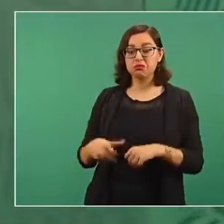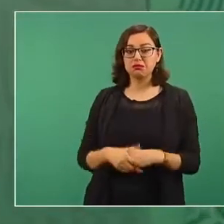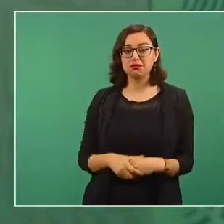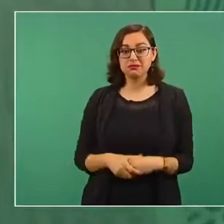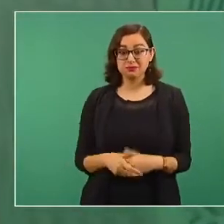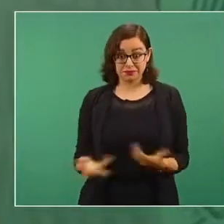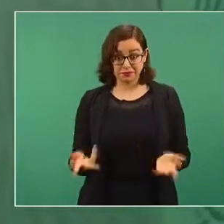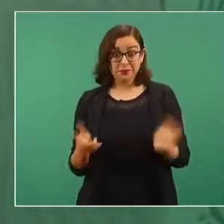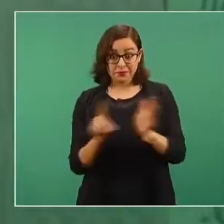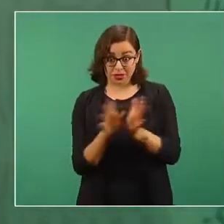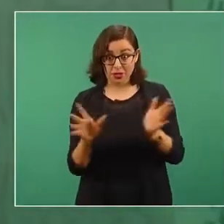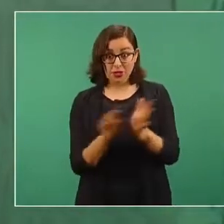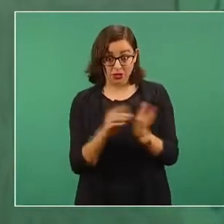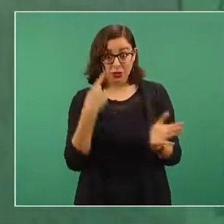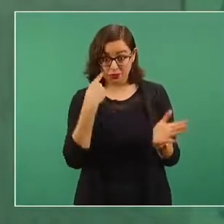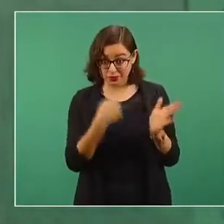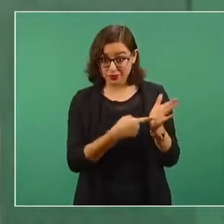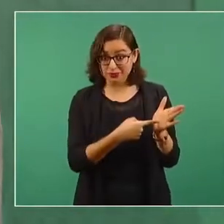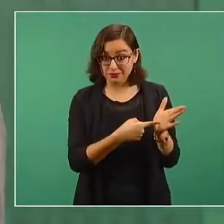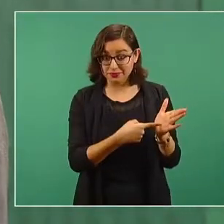Vean los periódicos.